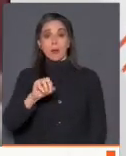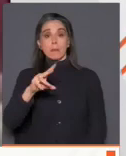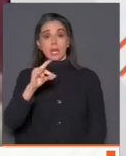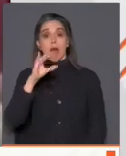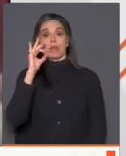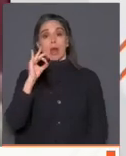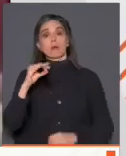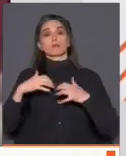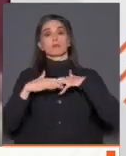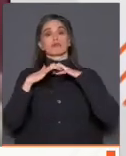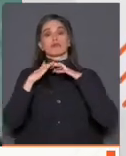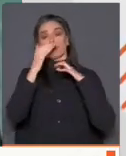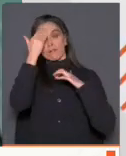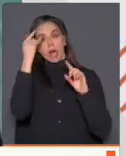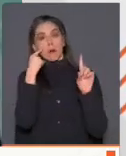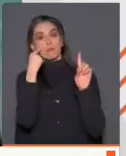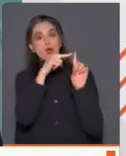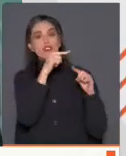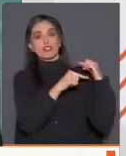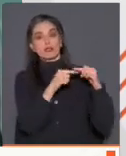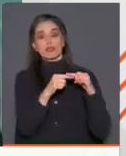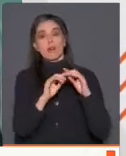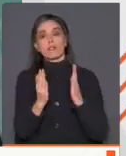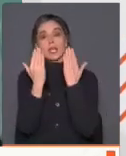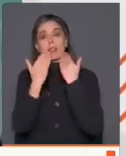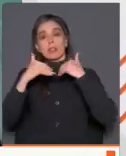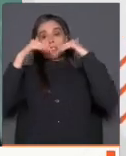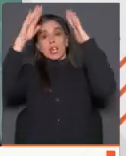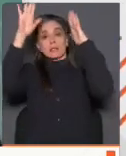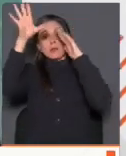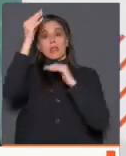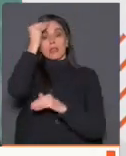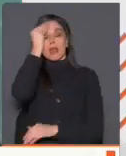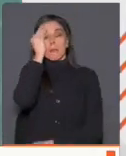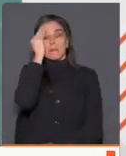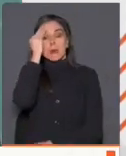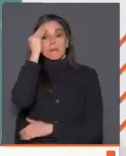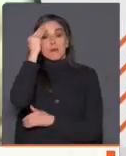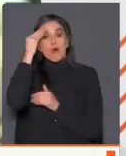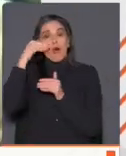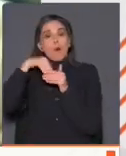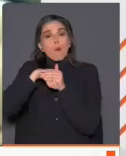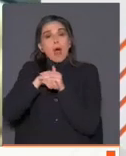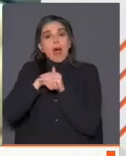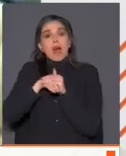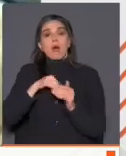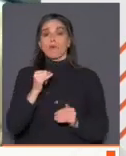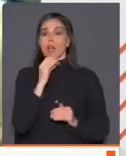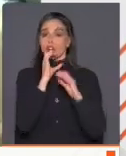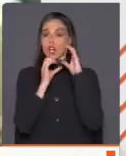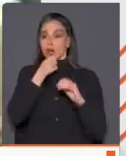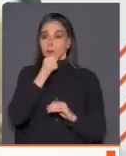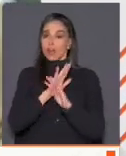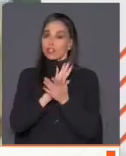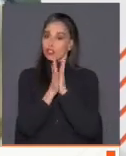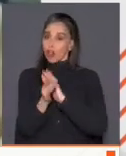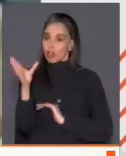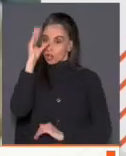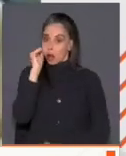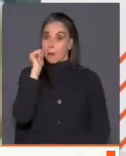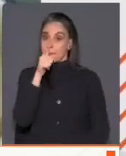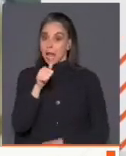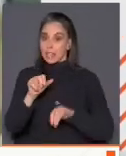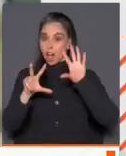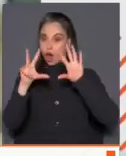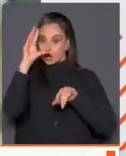un histórico y hoy se despide de quienes lo guardan en su memoria como un gran comunicador. Ha sido todo por esta noche. Mañana a las 20 horas